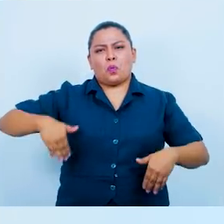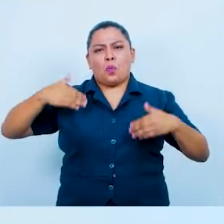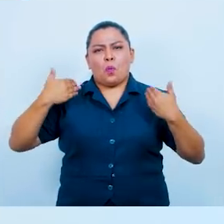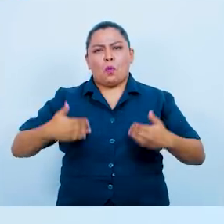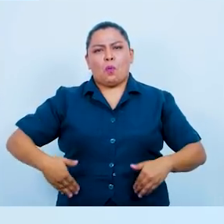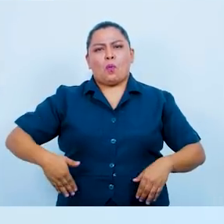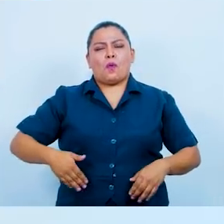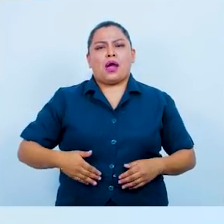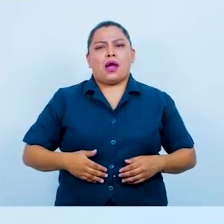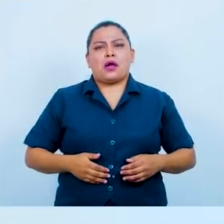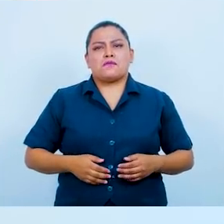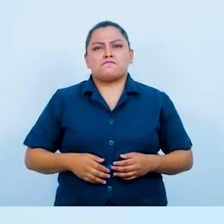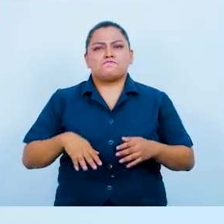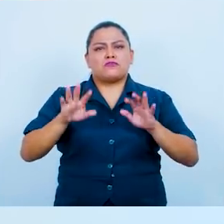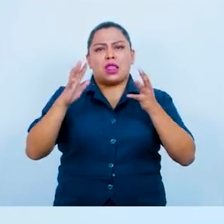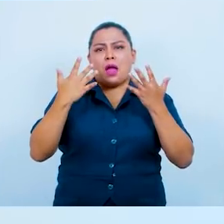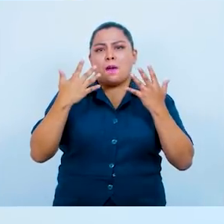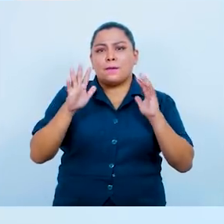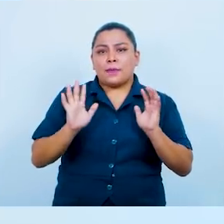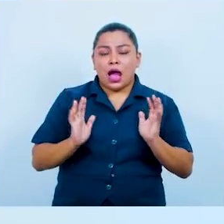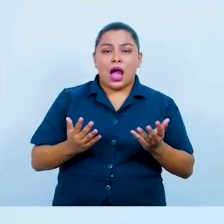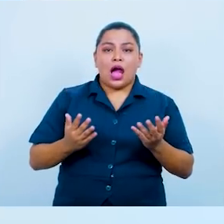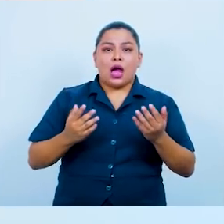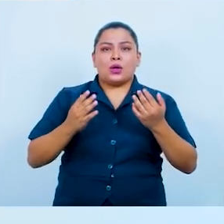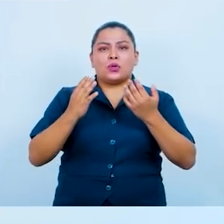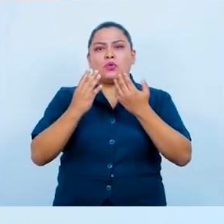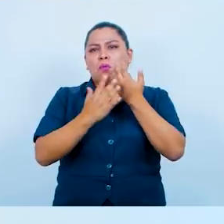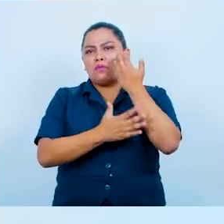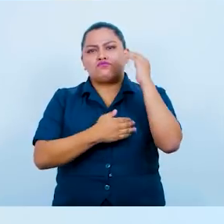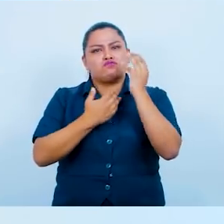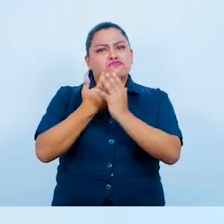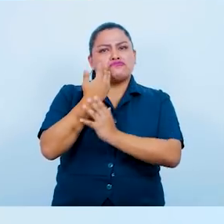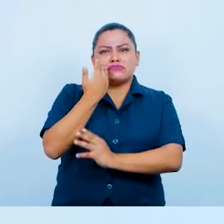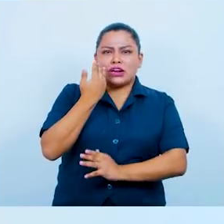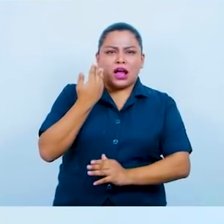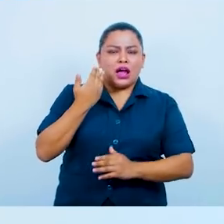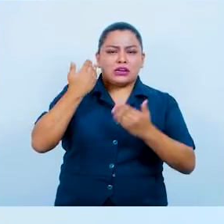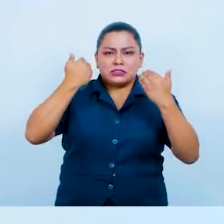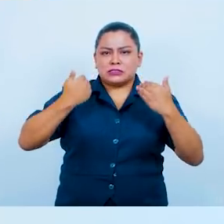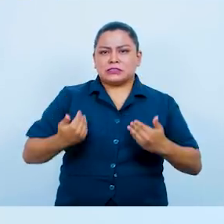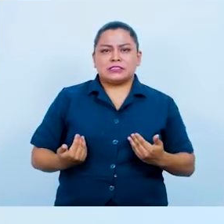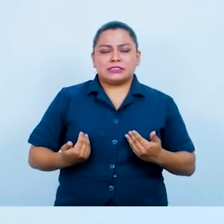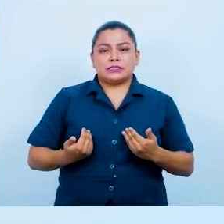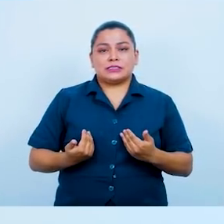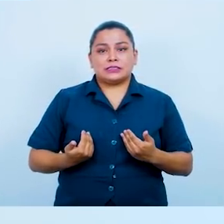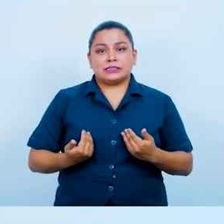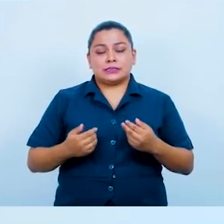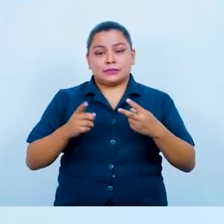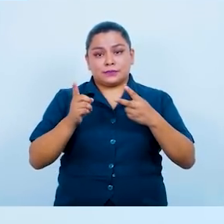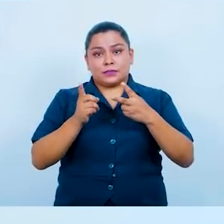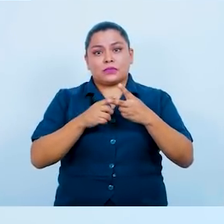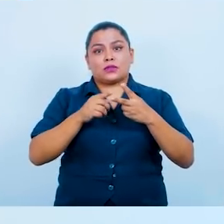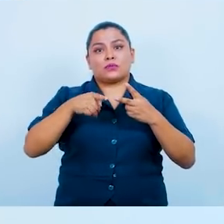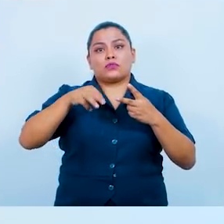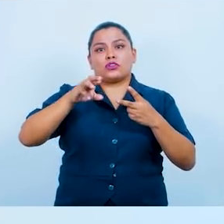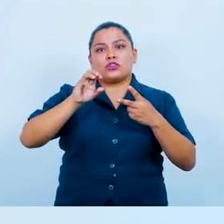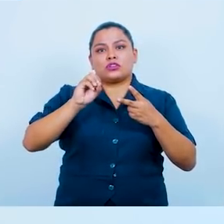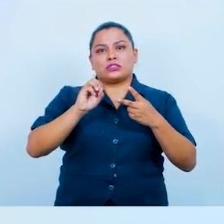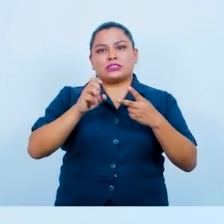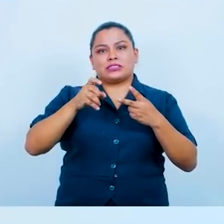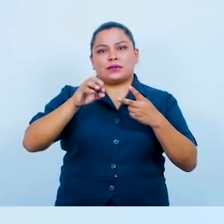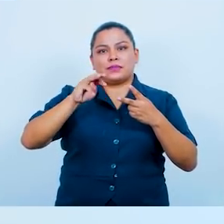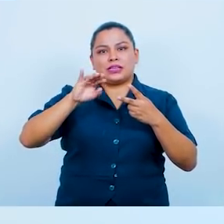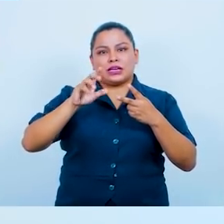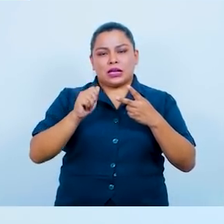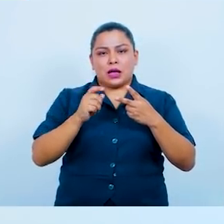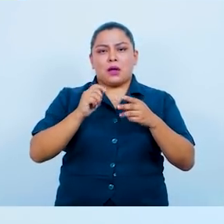nuestro cuerpo, las manos, nuestros brazos, el tronco, la cabeza. La proxémica, la practicamos